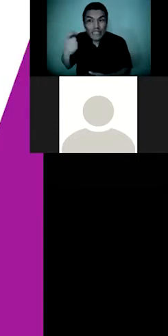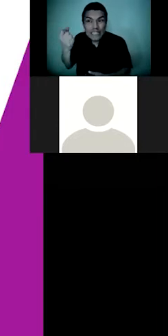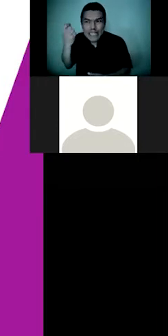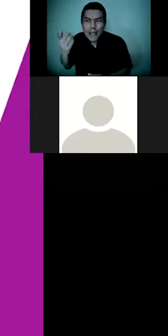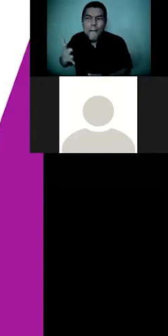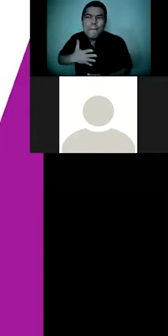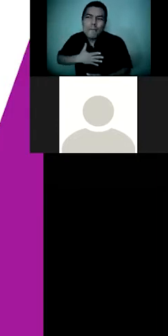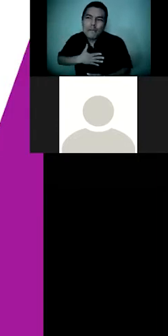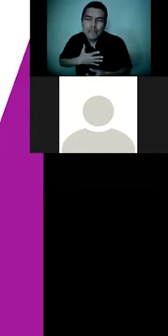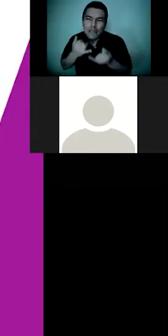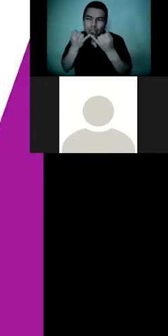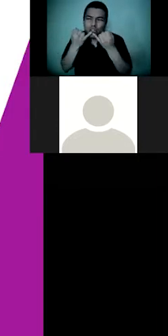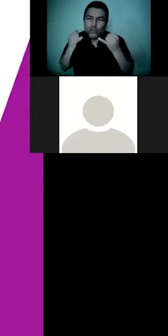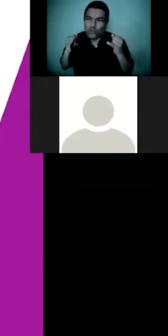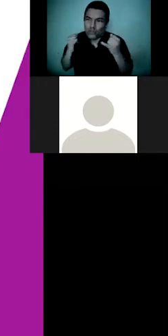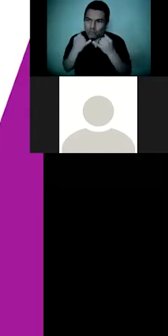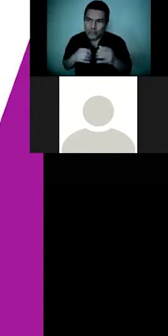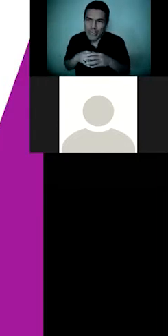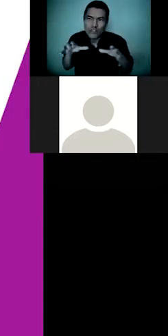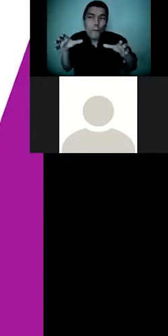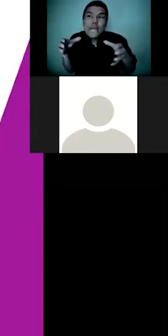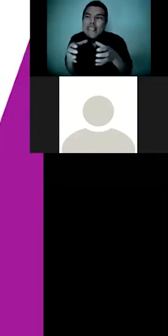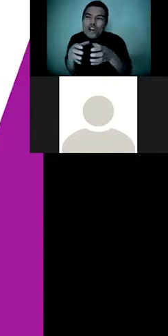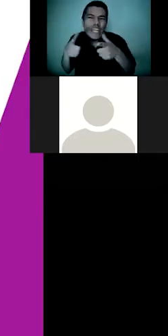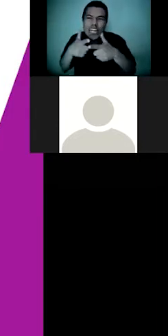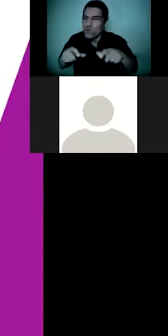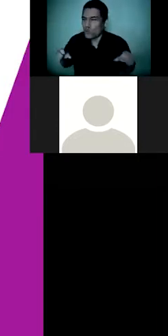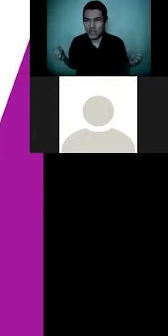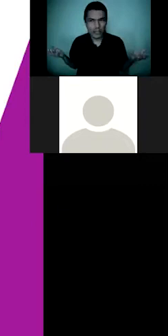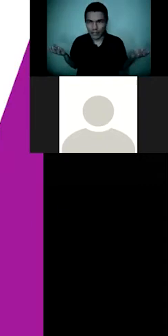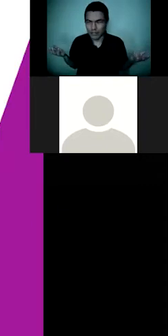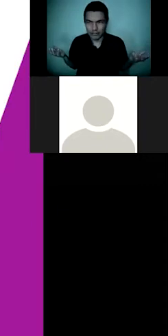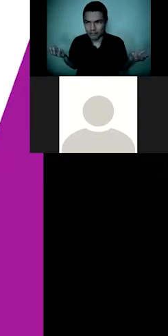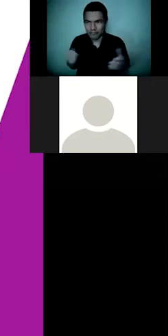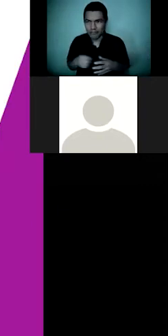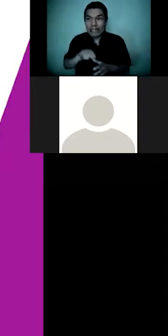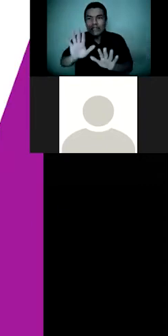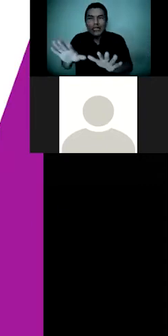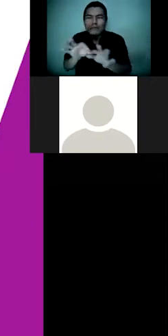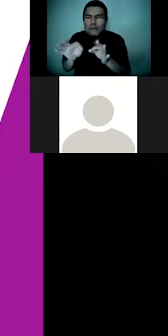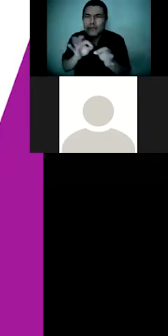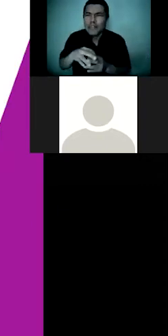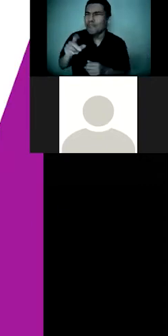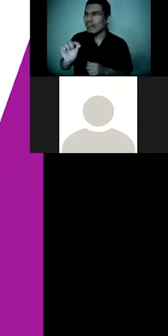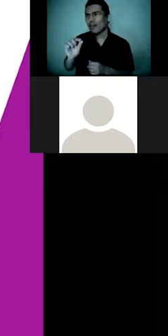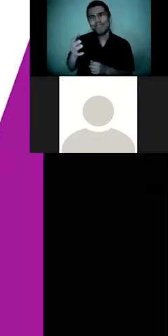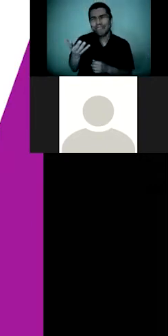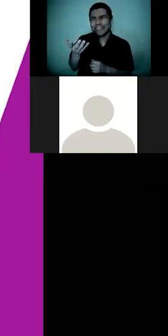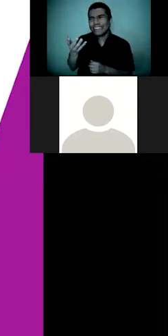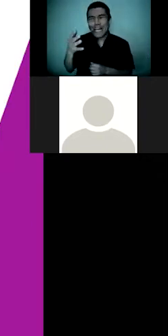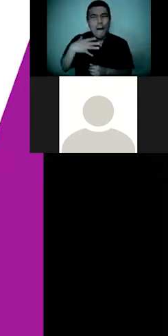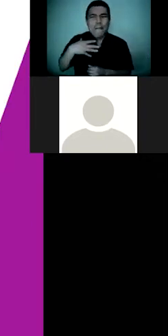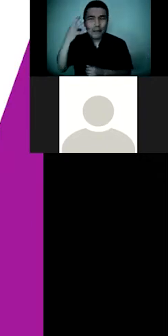Lo que yo quiero es que entiendan que mi idioma es mi medio lingüístico.